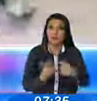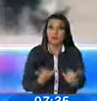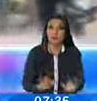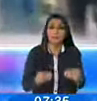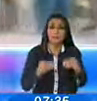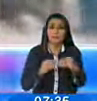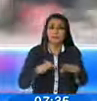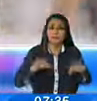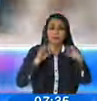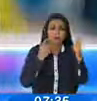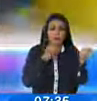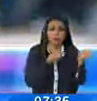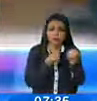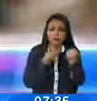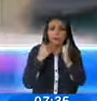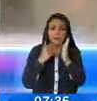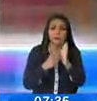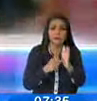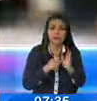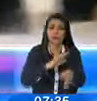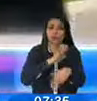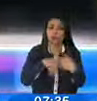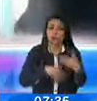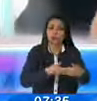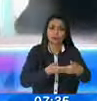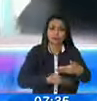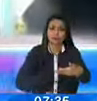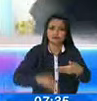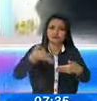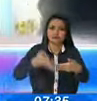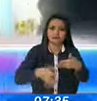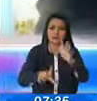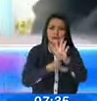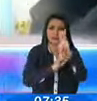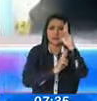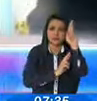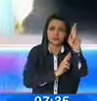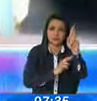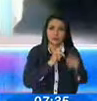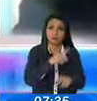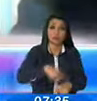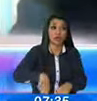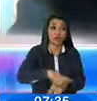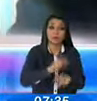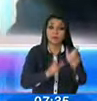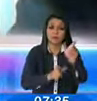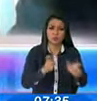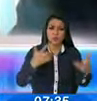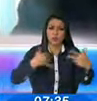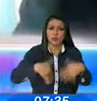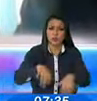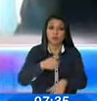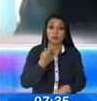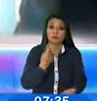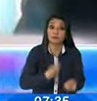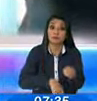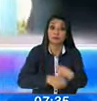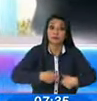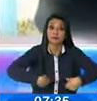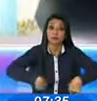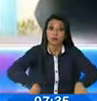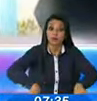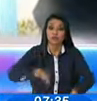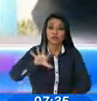inherencia, el que salga con toda la documentación del caso. Así que tienen 15 días, toda persona que vende motos,